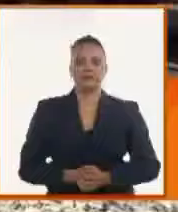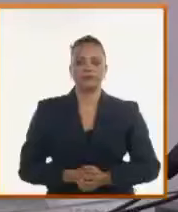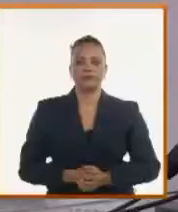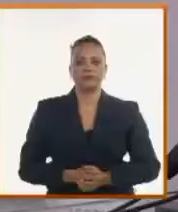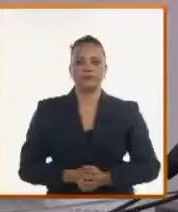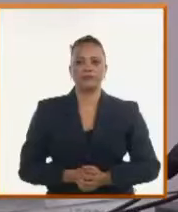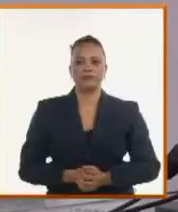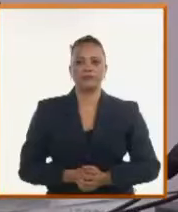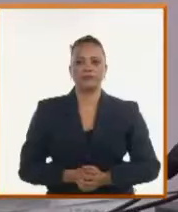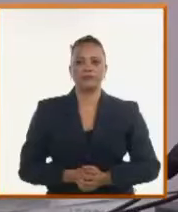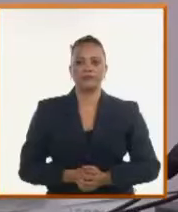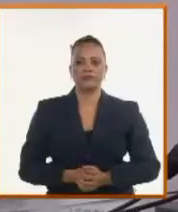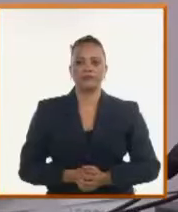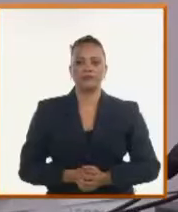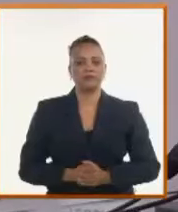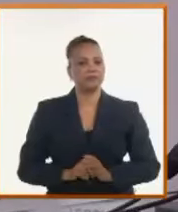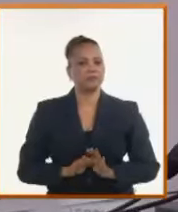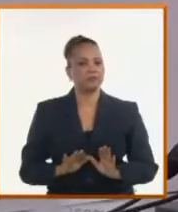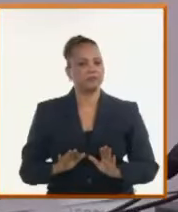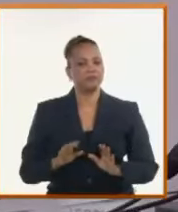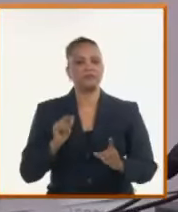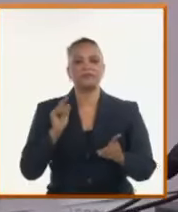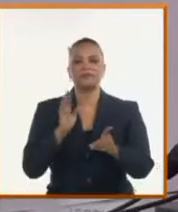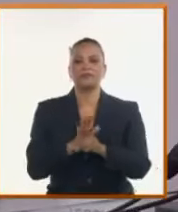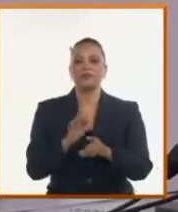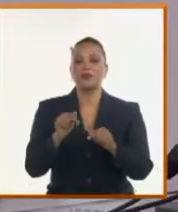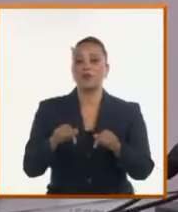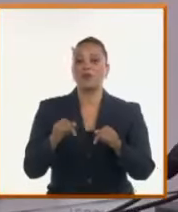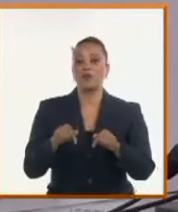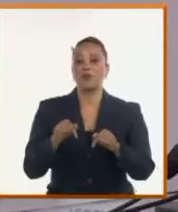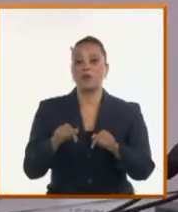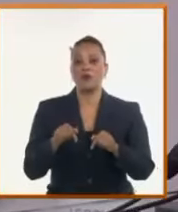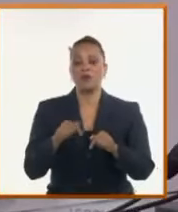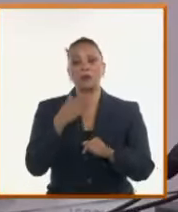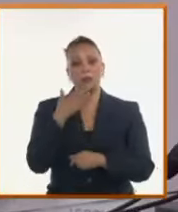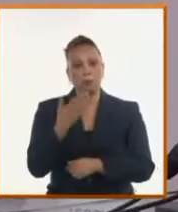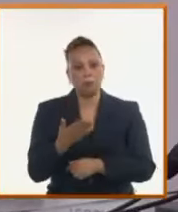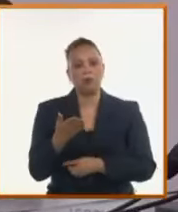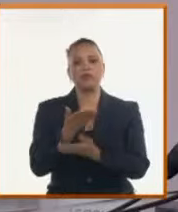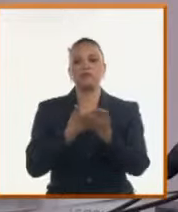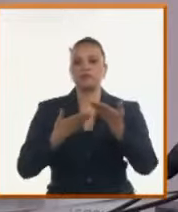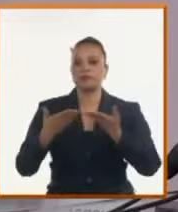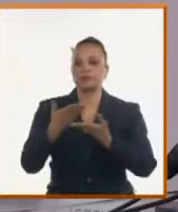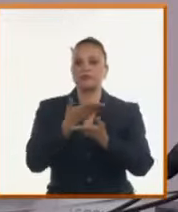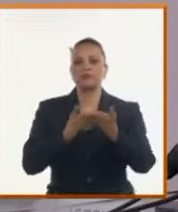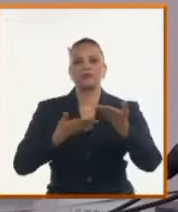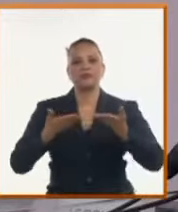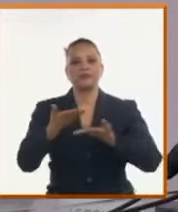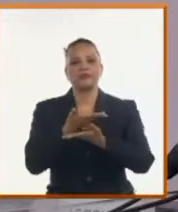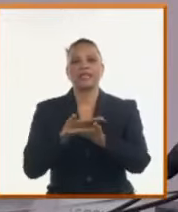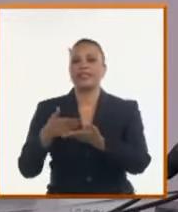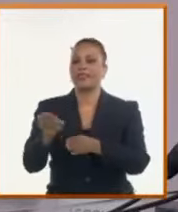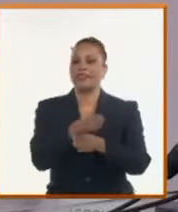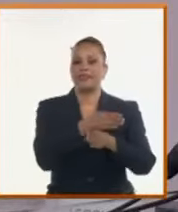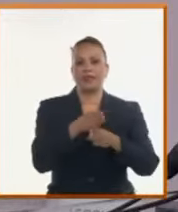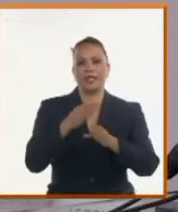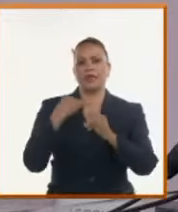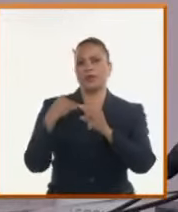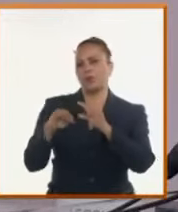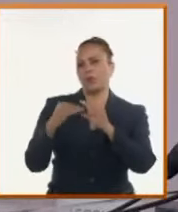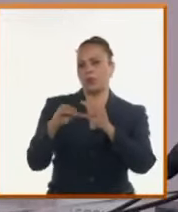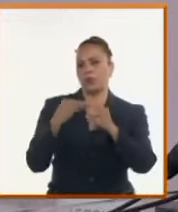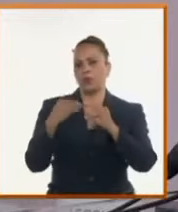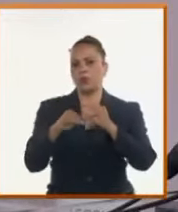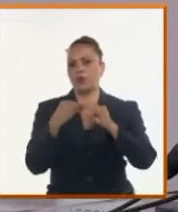cubano bueno como les señalábamos hoy fue bueno el foro debate tuvimos varias varios correos electrónicos